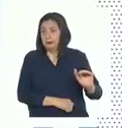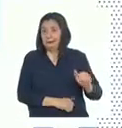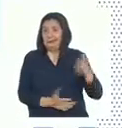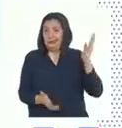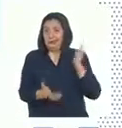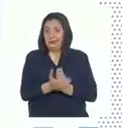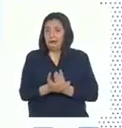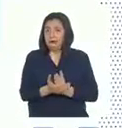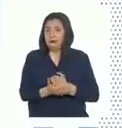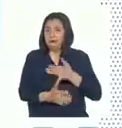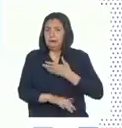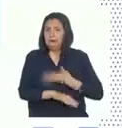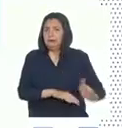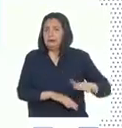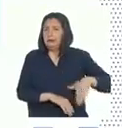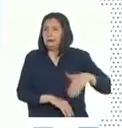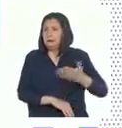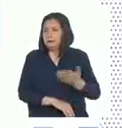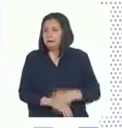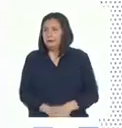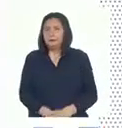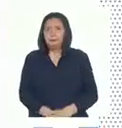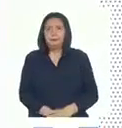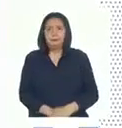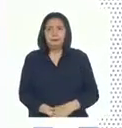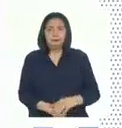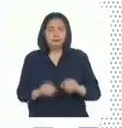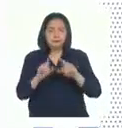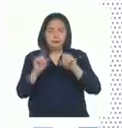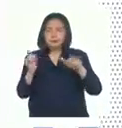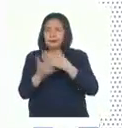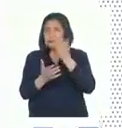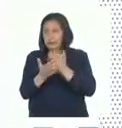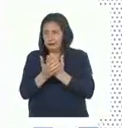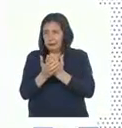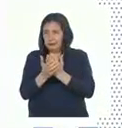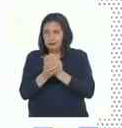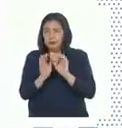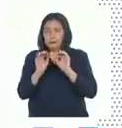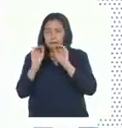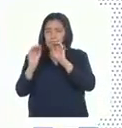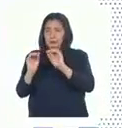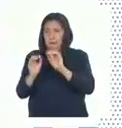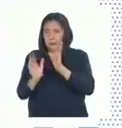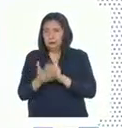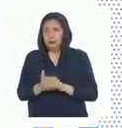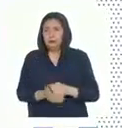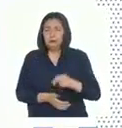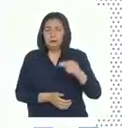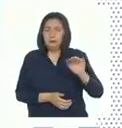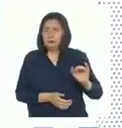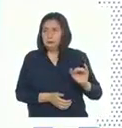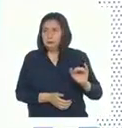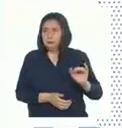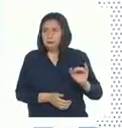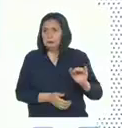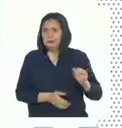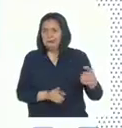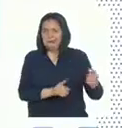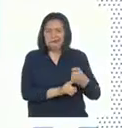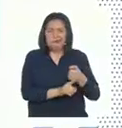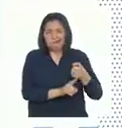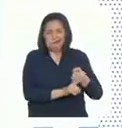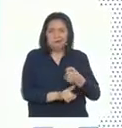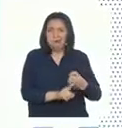Guesdres es castigado por llegar tarde. En el nudo o problema, Humberto Grieve